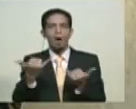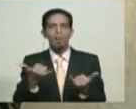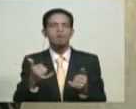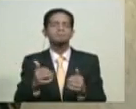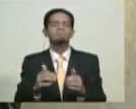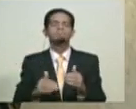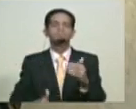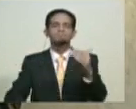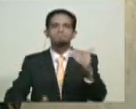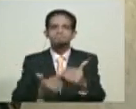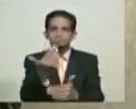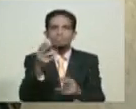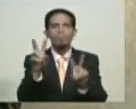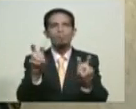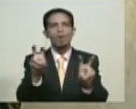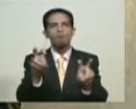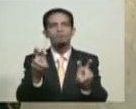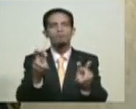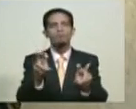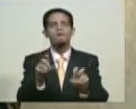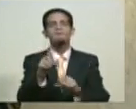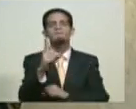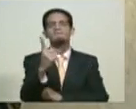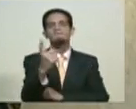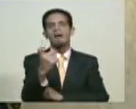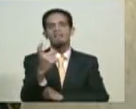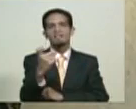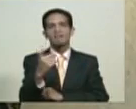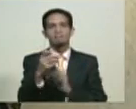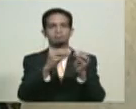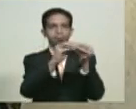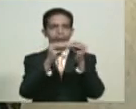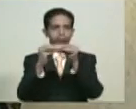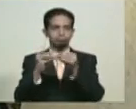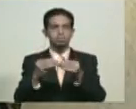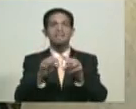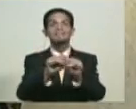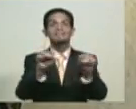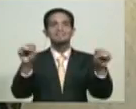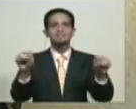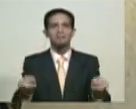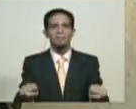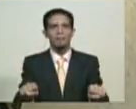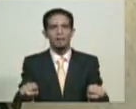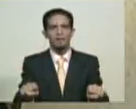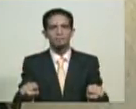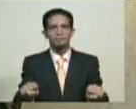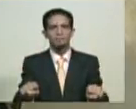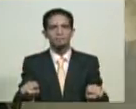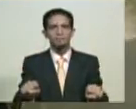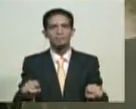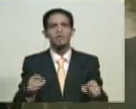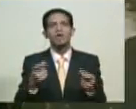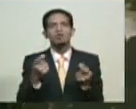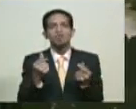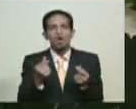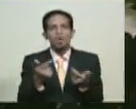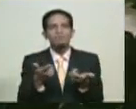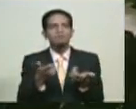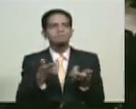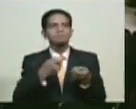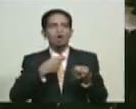sus sistemas y subsistemas en todo el campo económico, productivo,